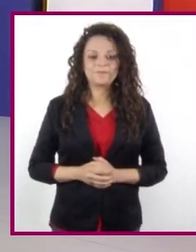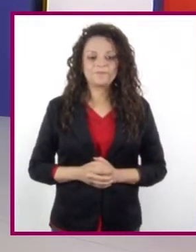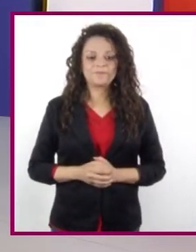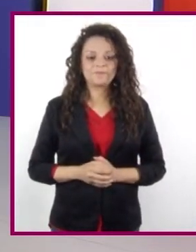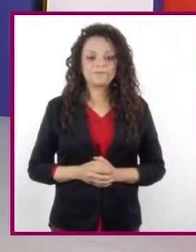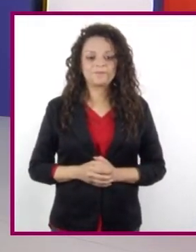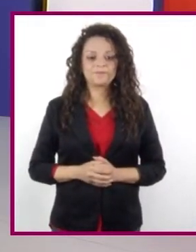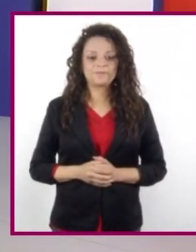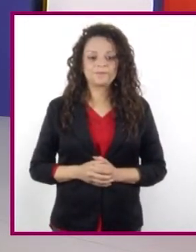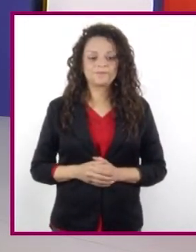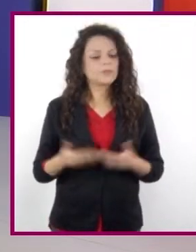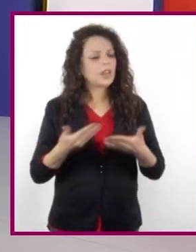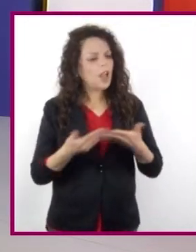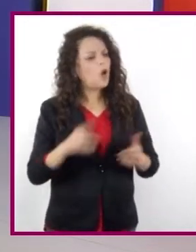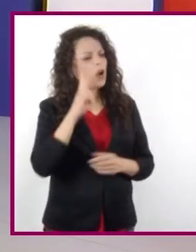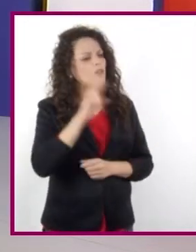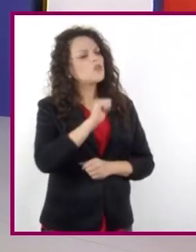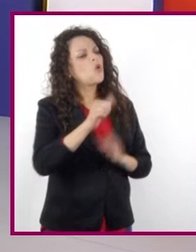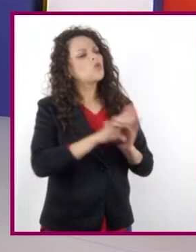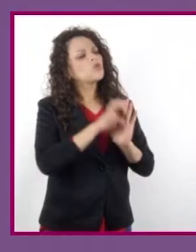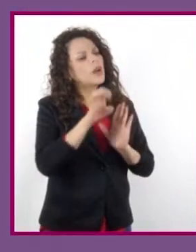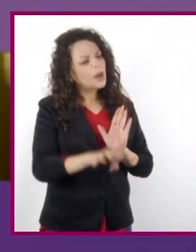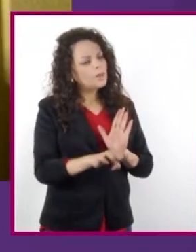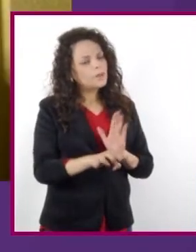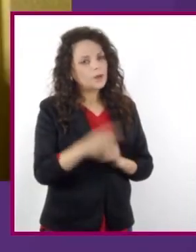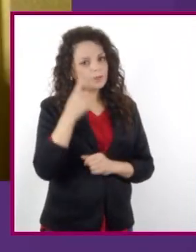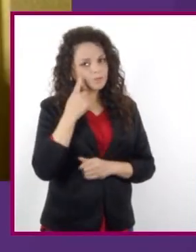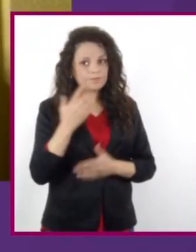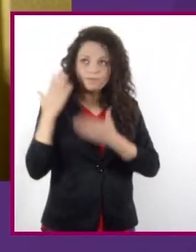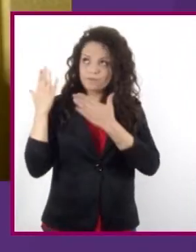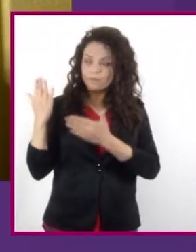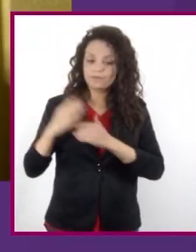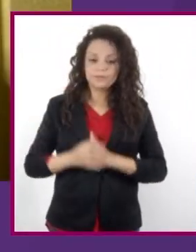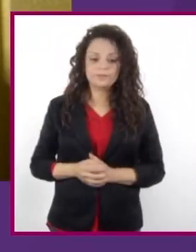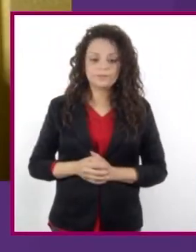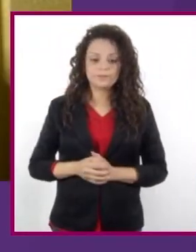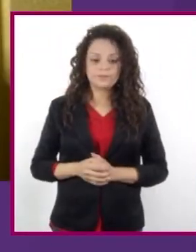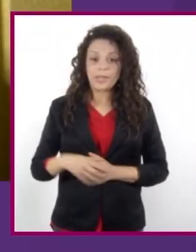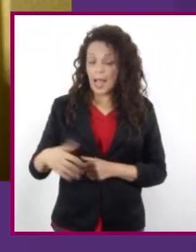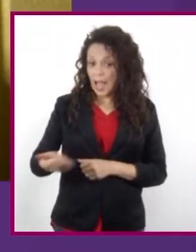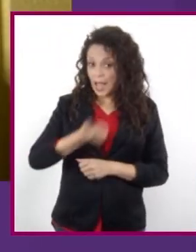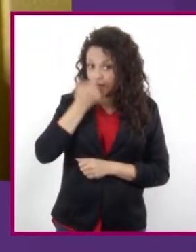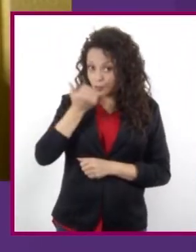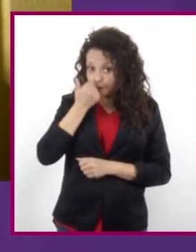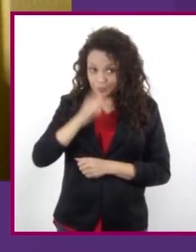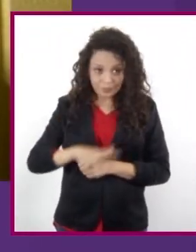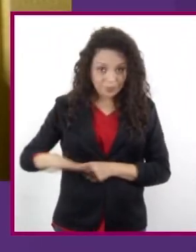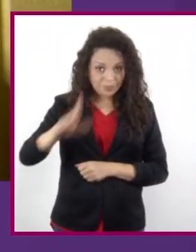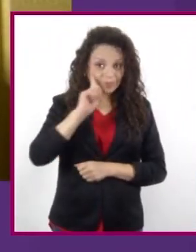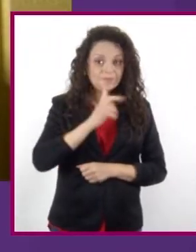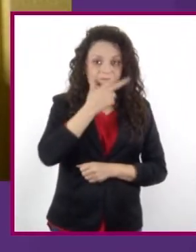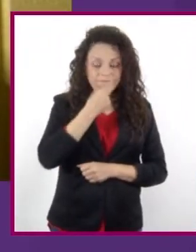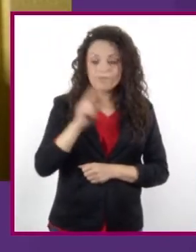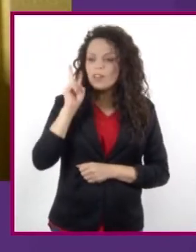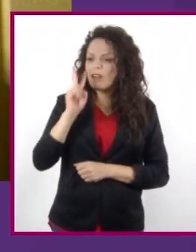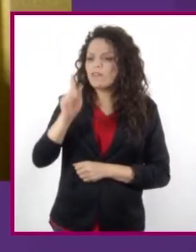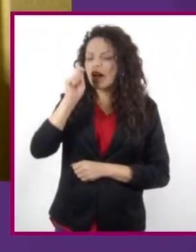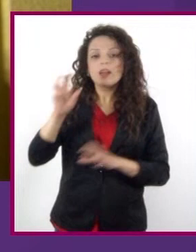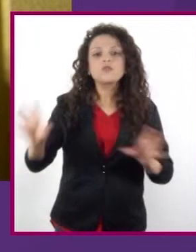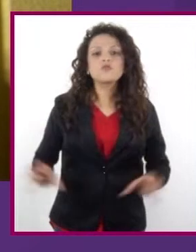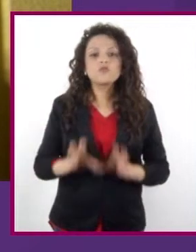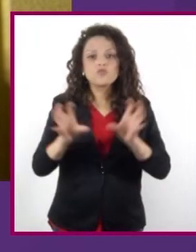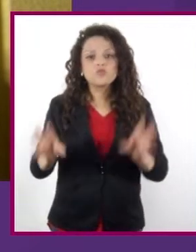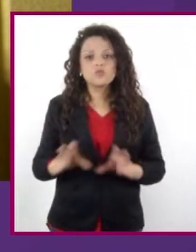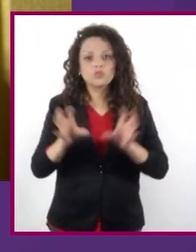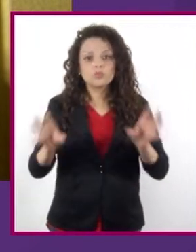Veamos otro ejemplo de análisis estructural. Alumnas y alumnos, pongamos por caso el análisis estructural de una computadora